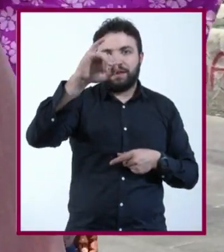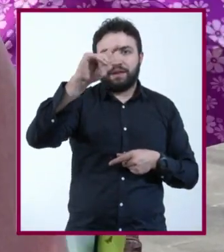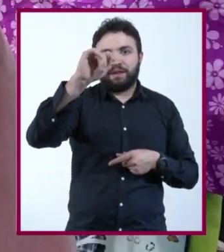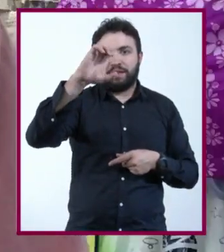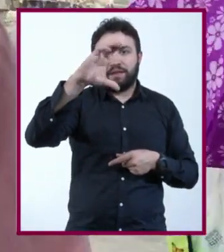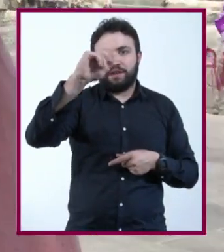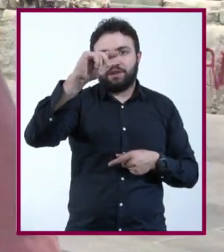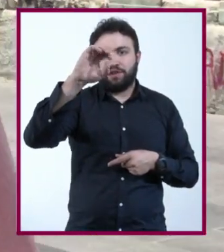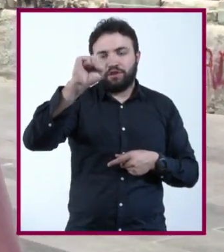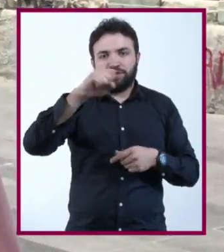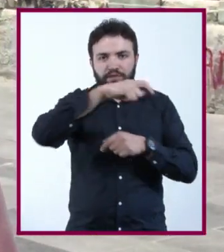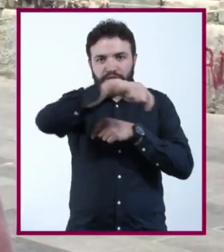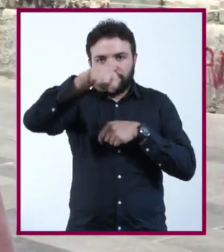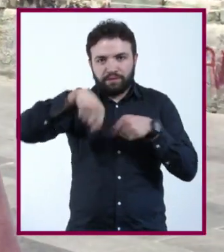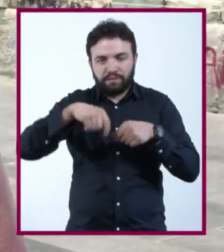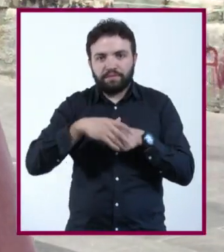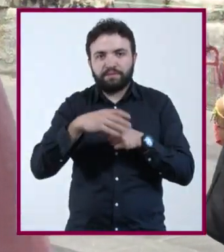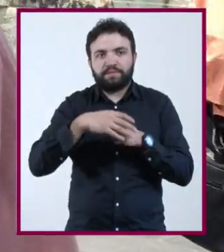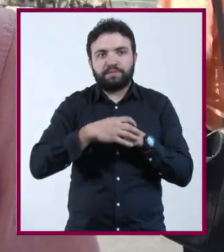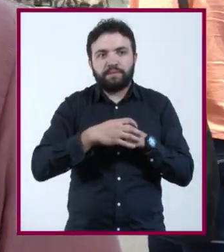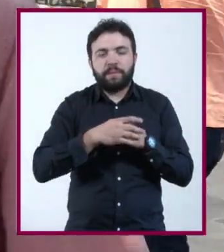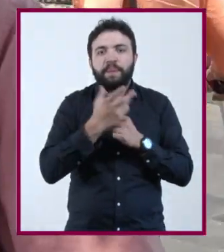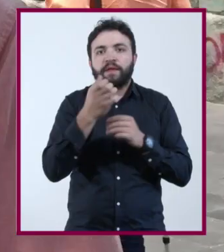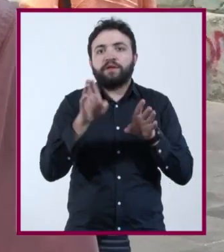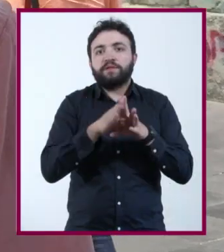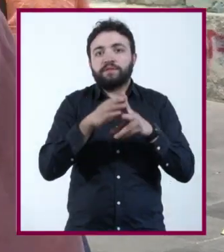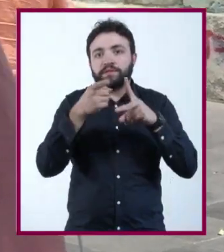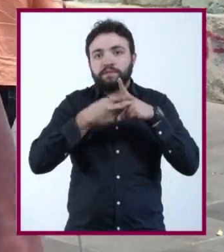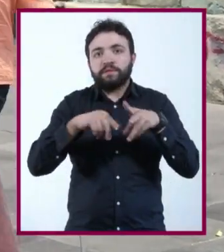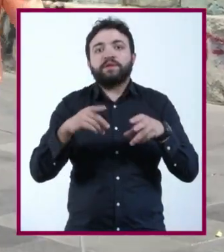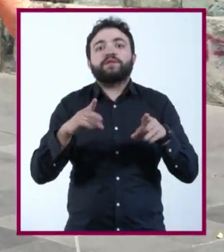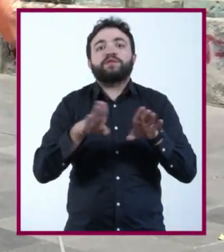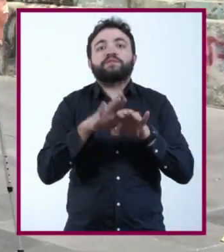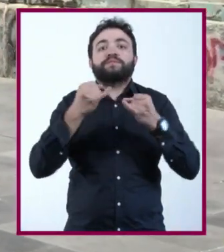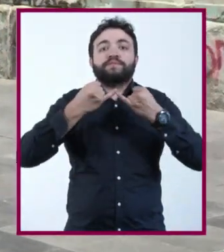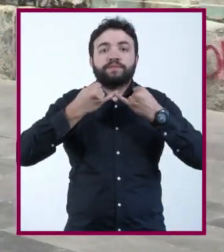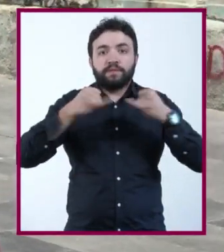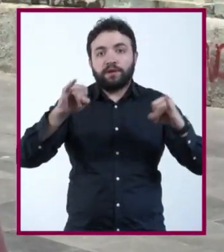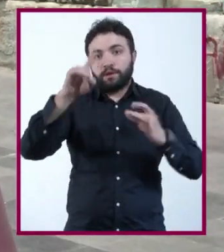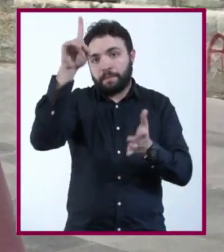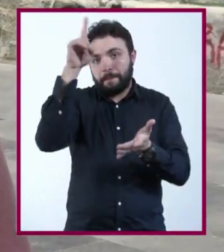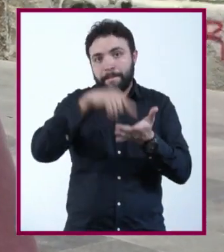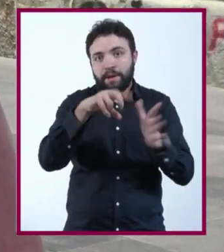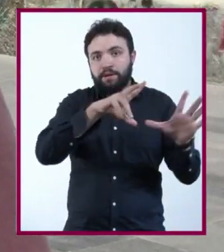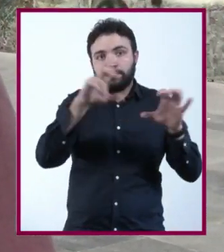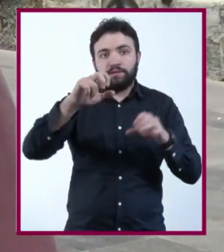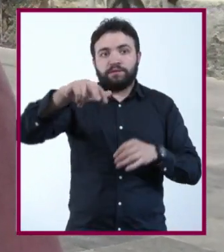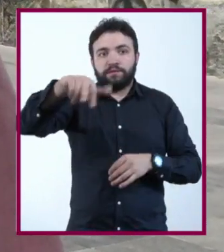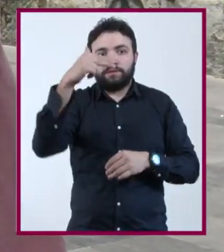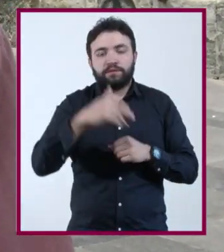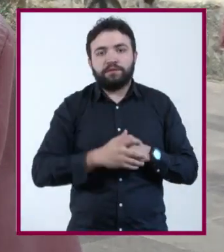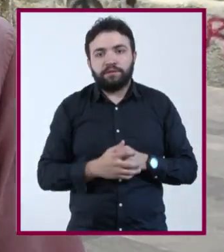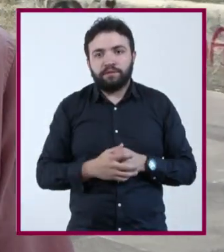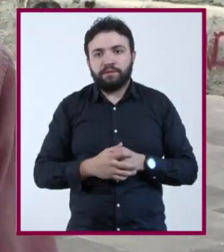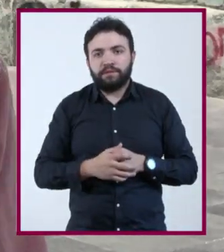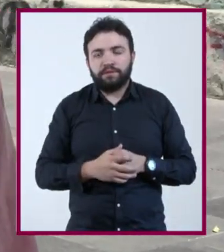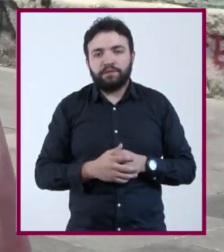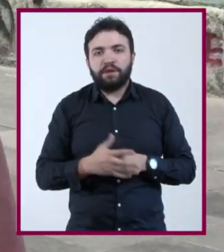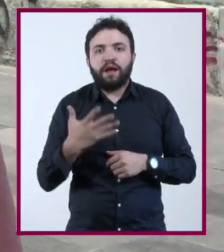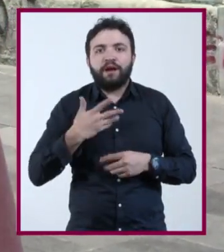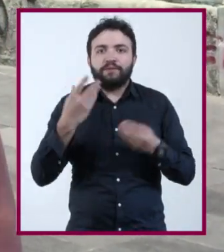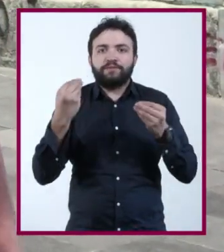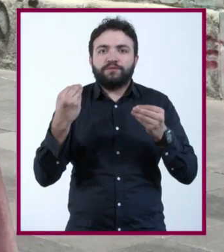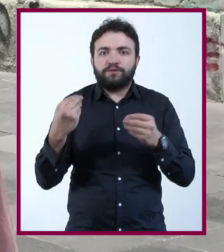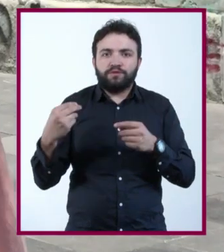terminando en Manuel Tolsá, a quien le toca inaugurarla en 1813. Y